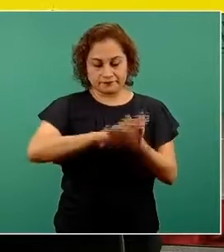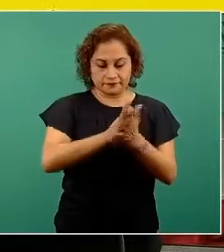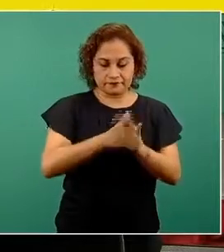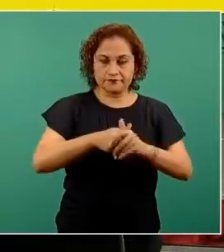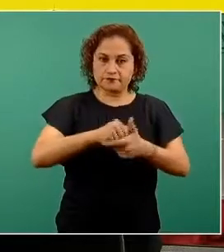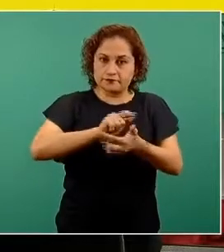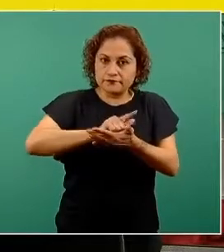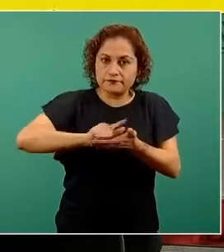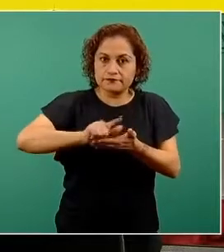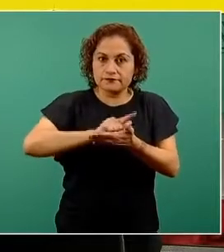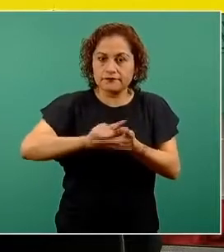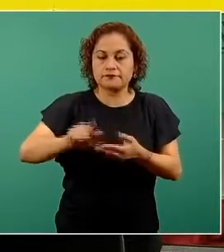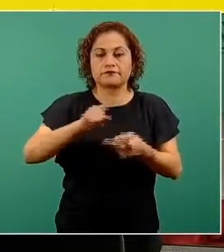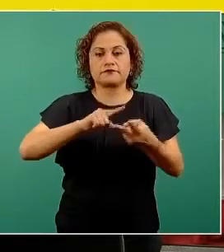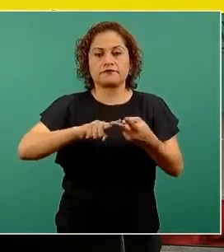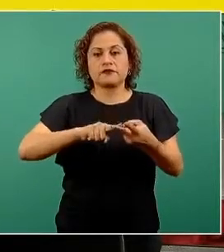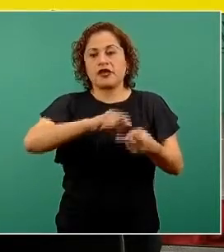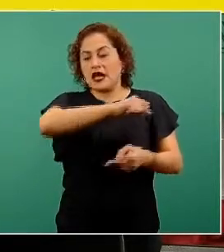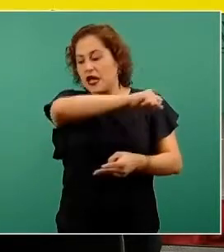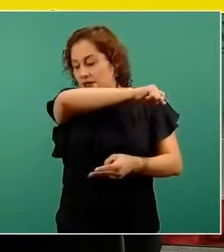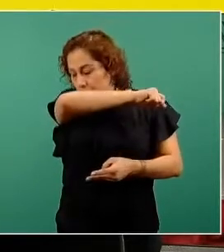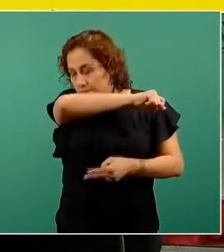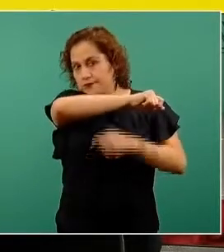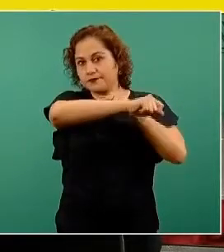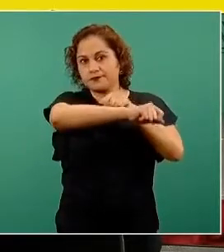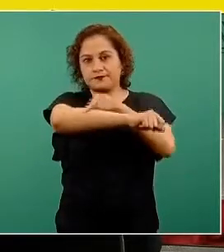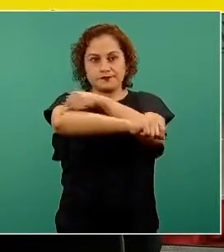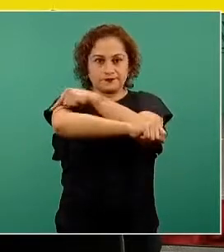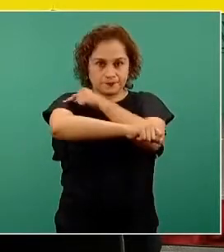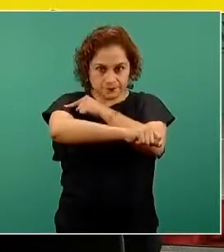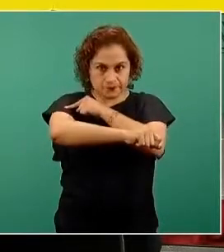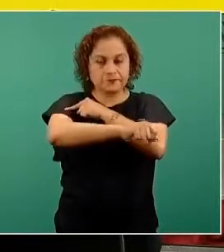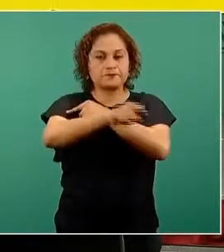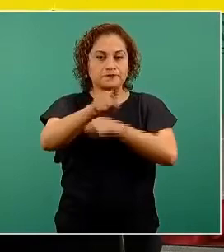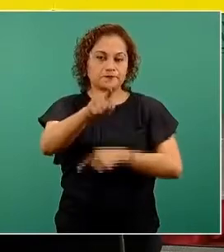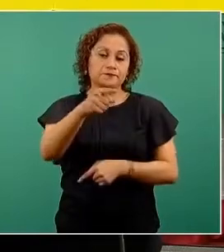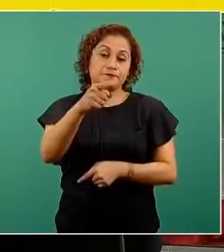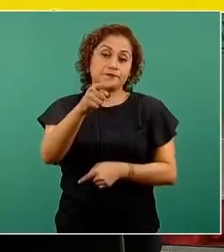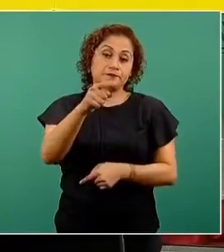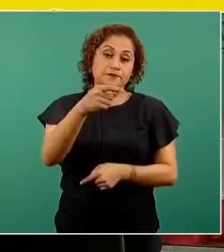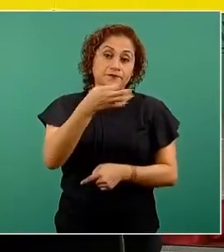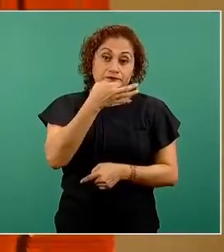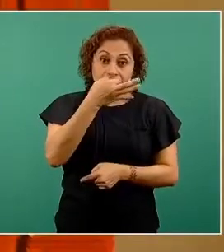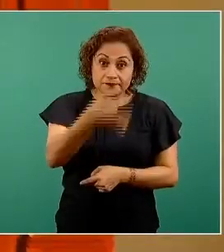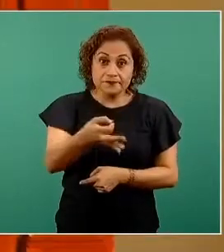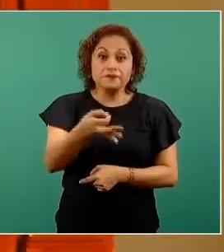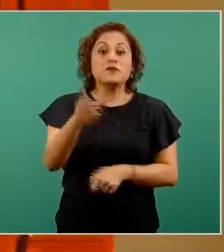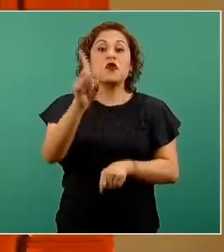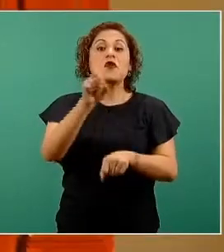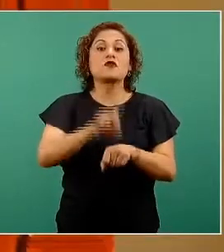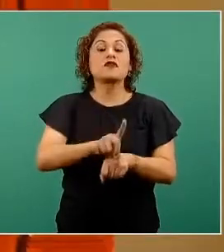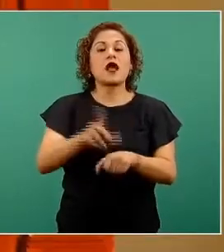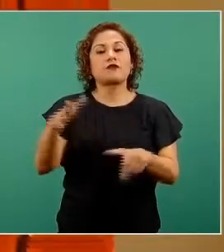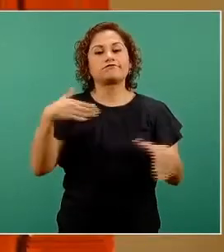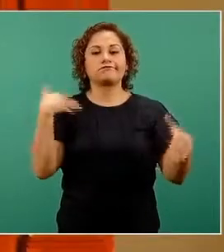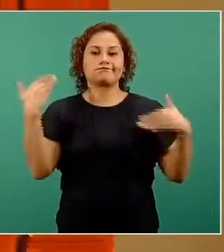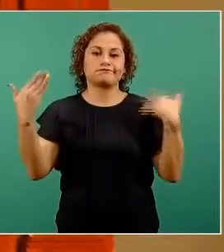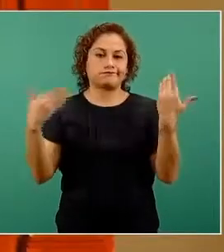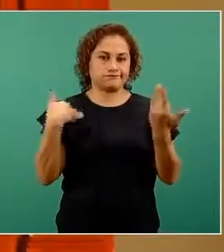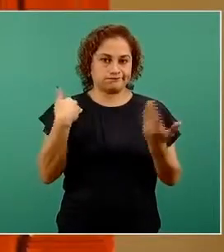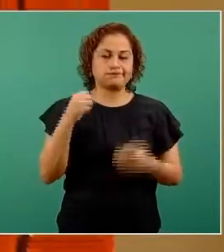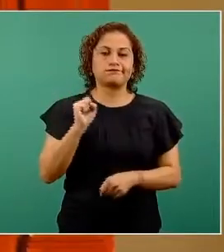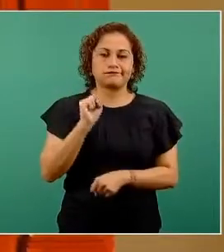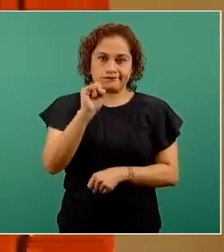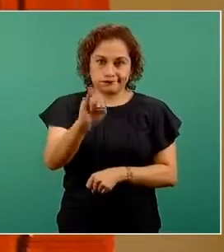de etiqueta, hoy comentamos sobre que los días sean divertidos, preferentemente solo rodeándose de